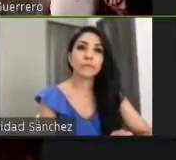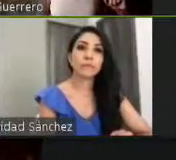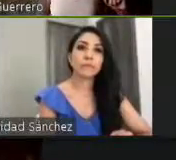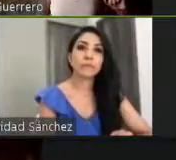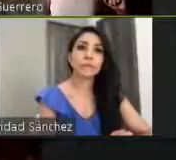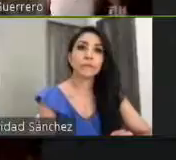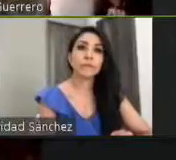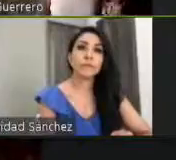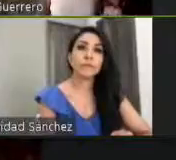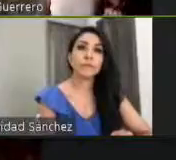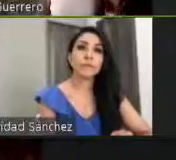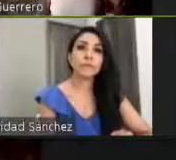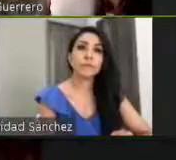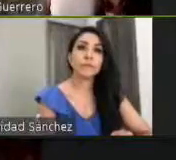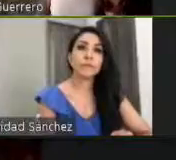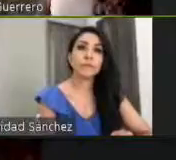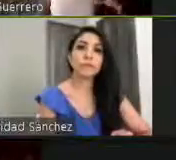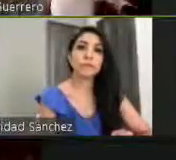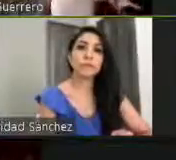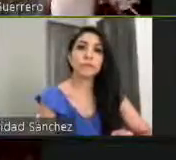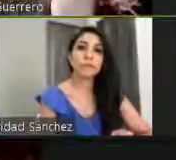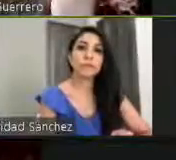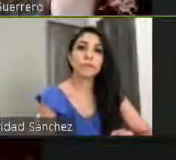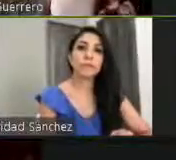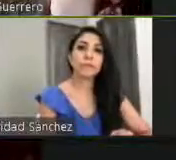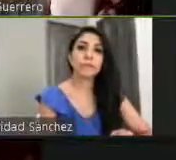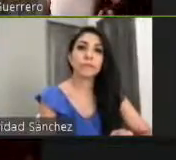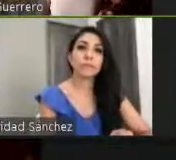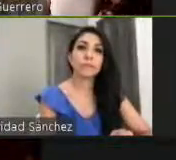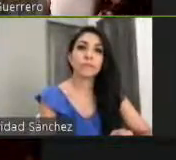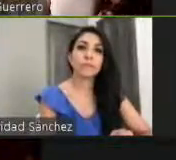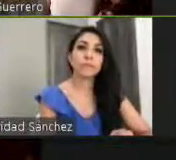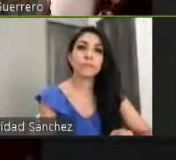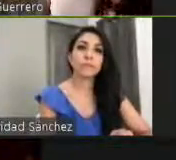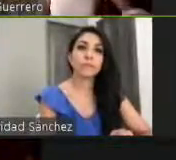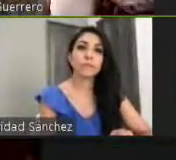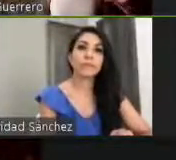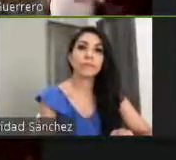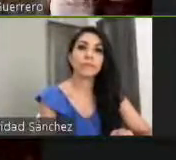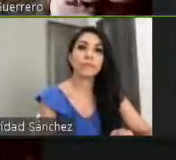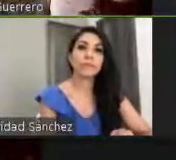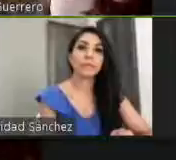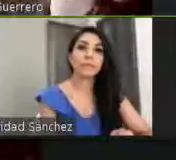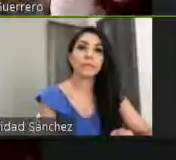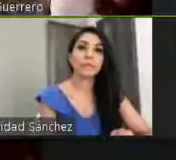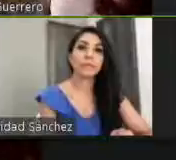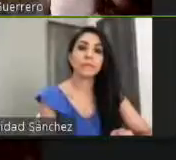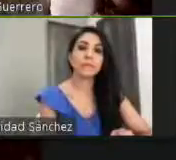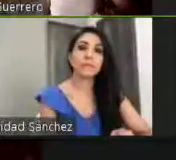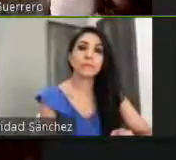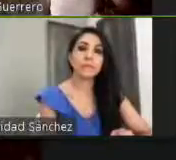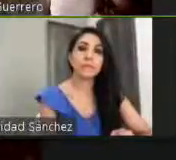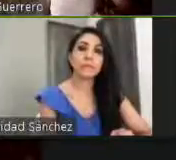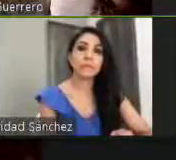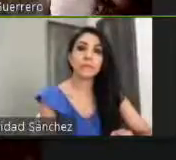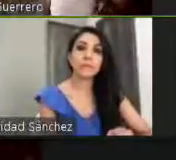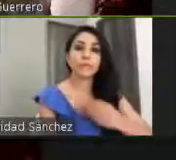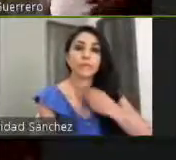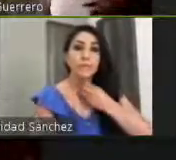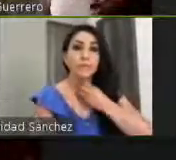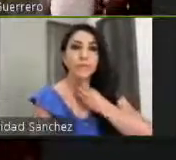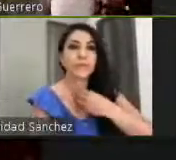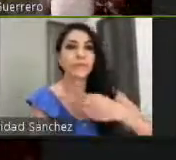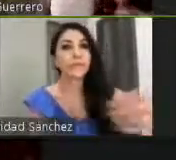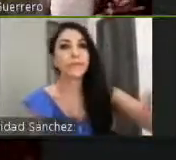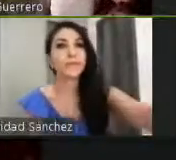Apenas van a sesionar hoy por la tarde el Consejo Técnico, que es el que va a evaluar la situación,